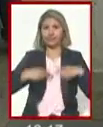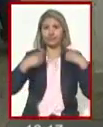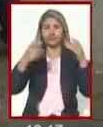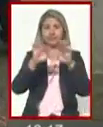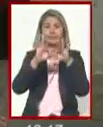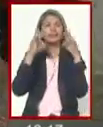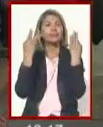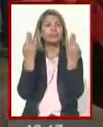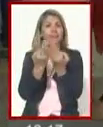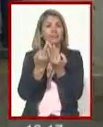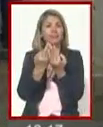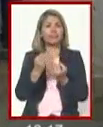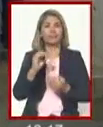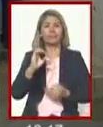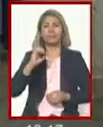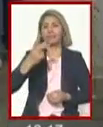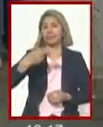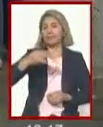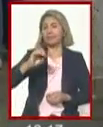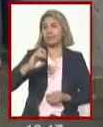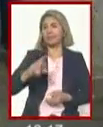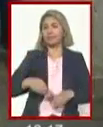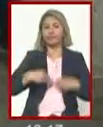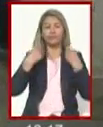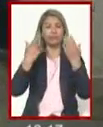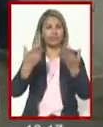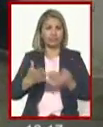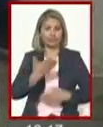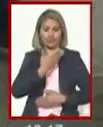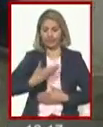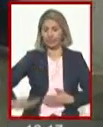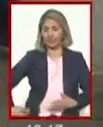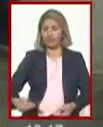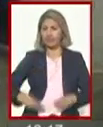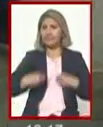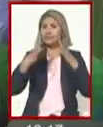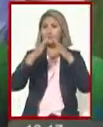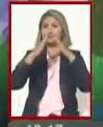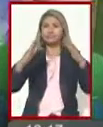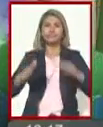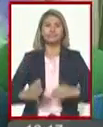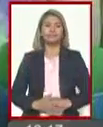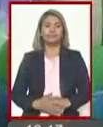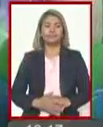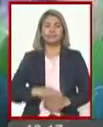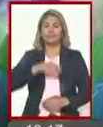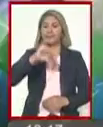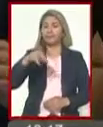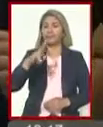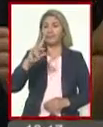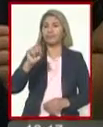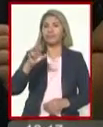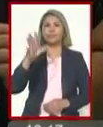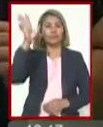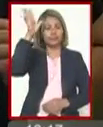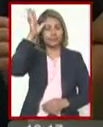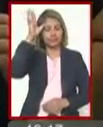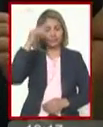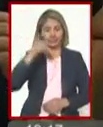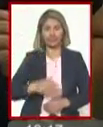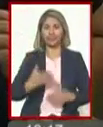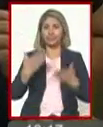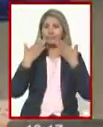a la familia del señor Eben. ¿El presidente va a venir a entregar él? El presidente va a entregar su viviendita. Ever Justiniano, papá del pequeño